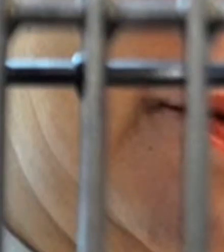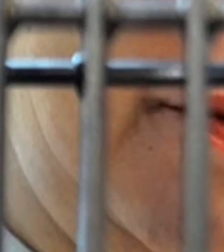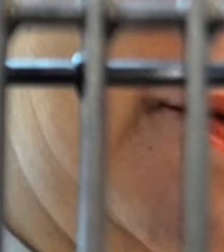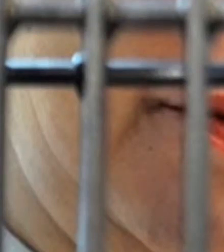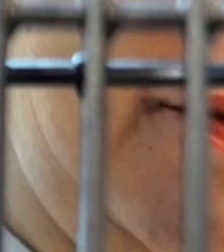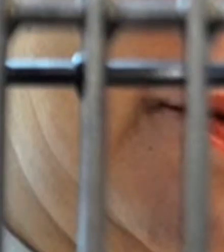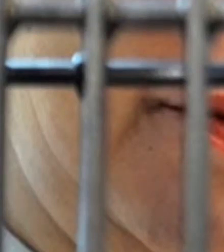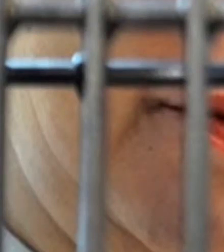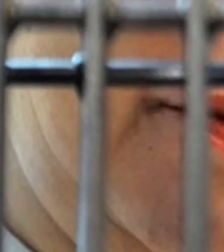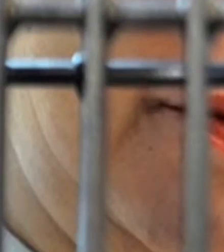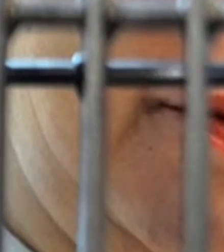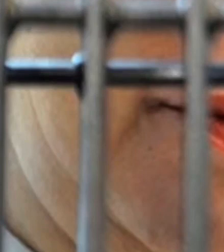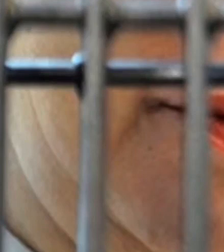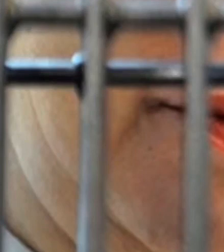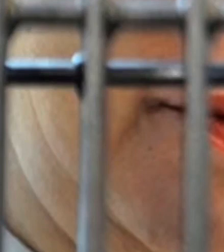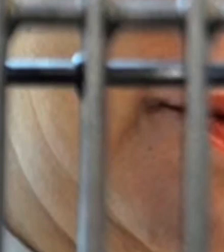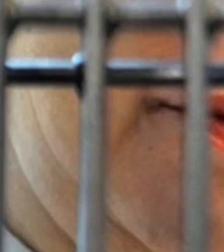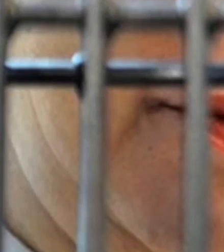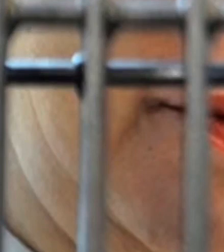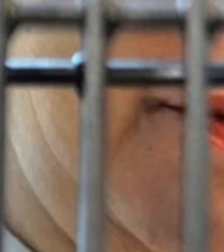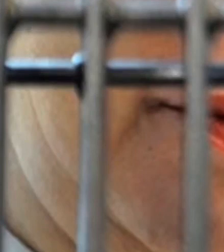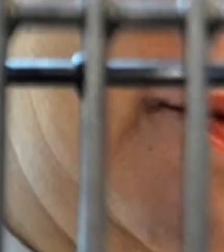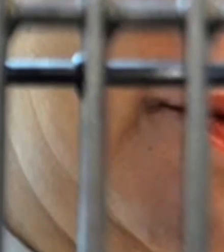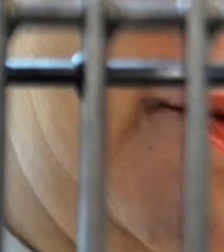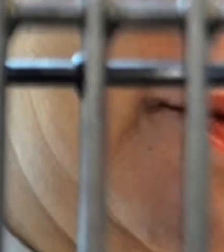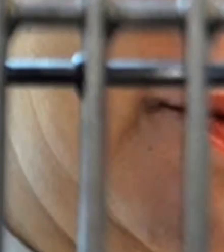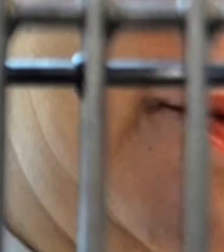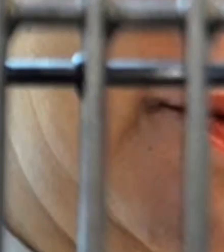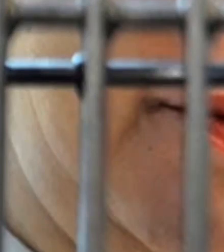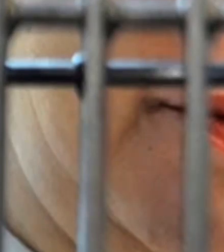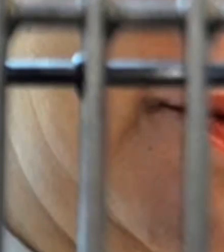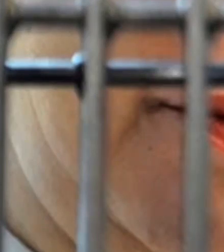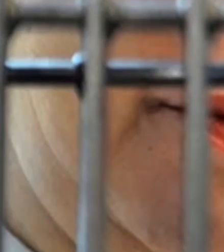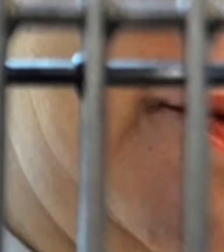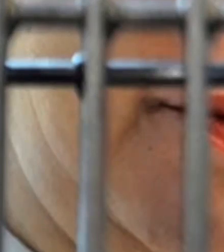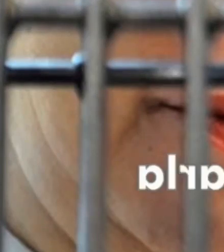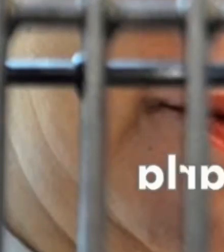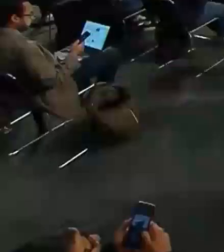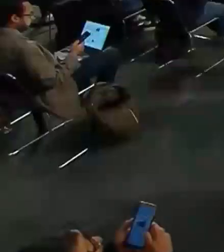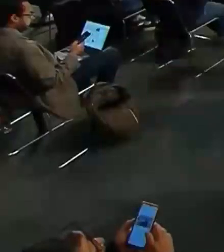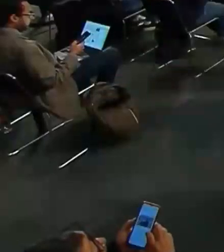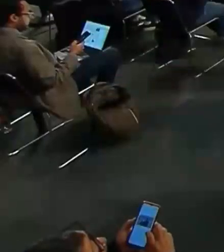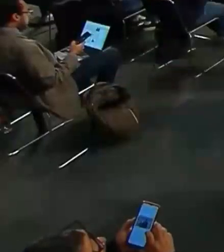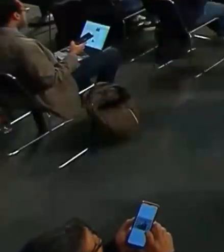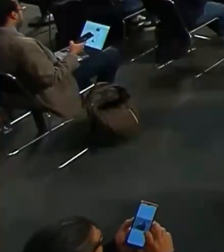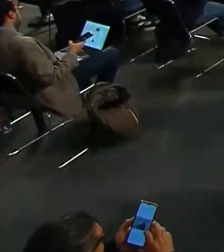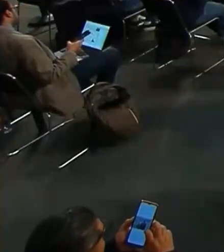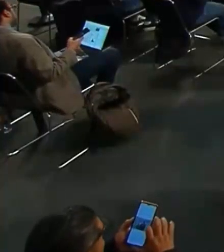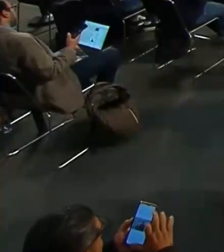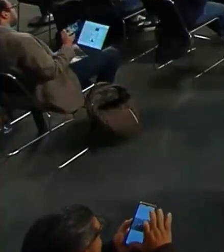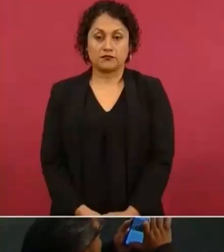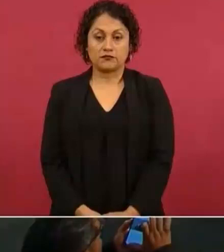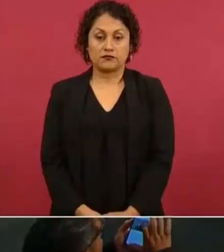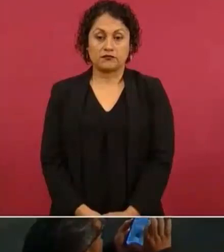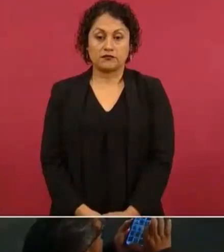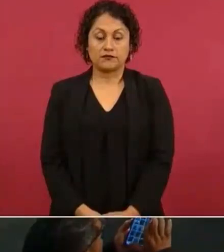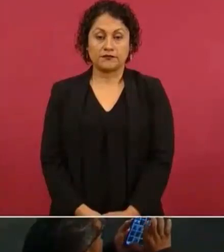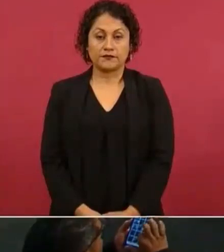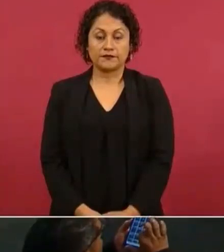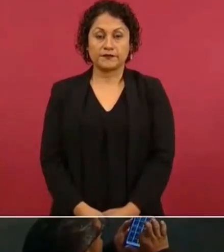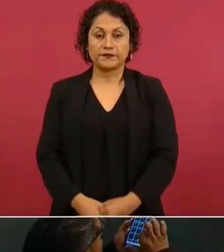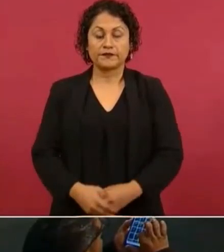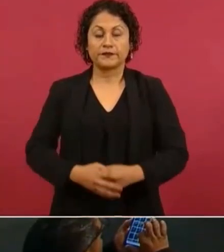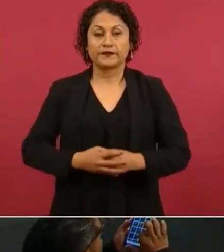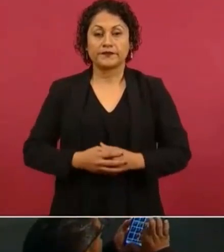Claro. Muy bien. Con él. Así es. Un abrazo. Igualmente, un gusto hablarla. Pues, igualmente, ahí estamos